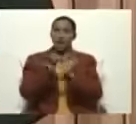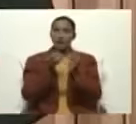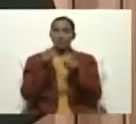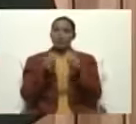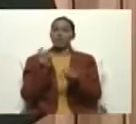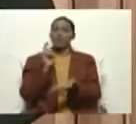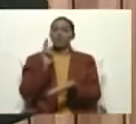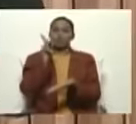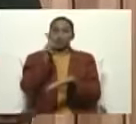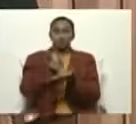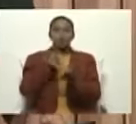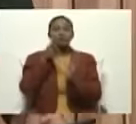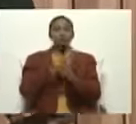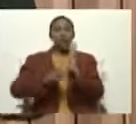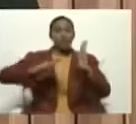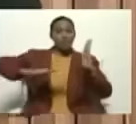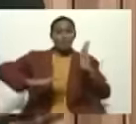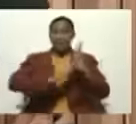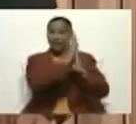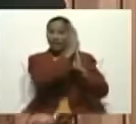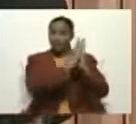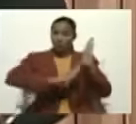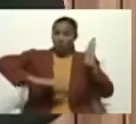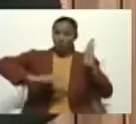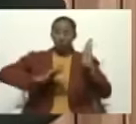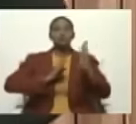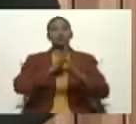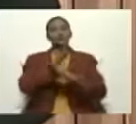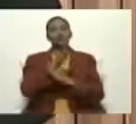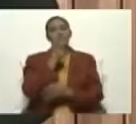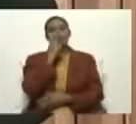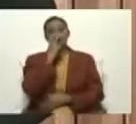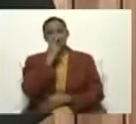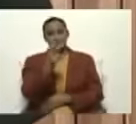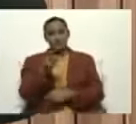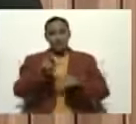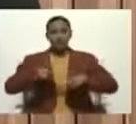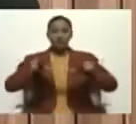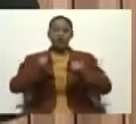al Panteón Nacional y a la Escuela Nacional de Fiscales. Con esta